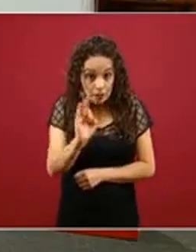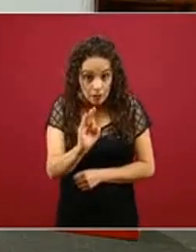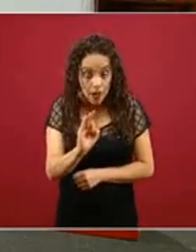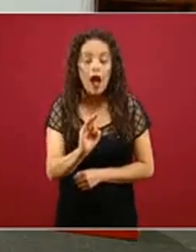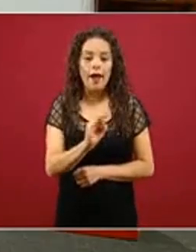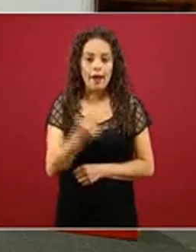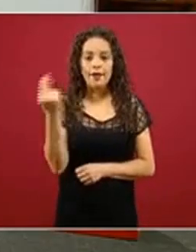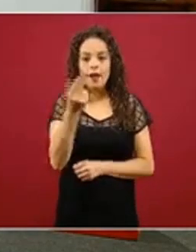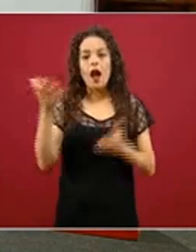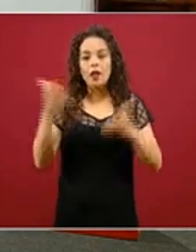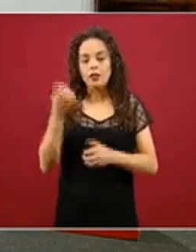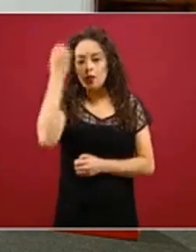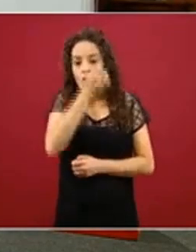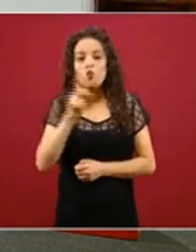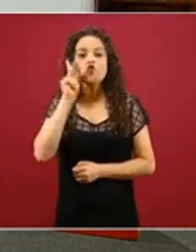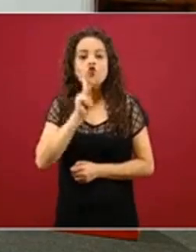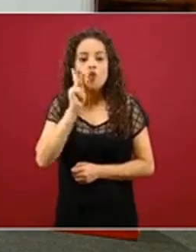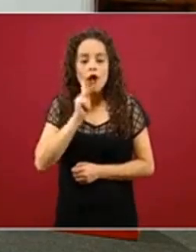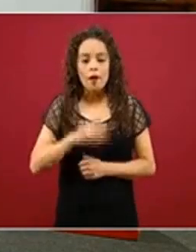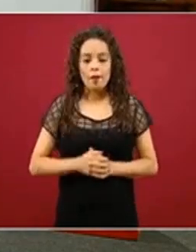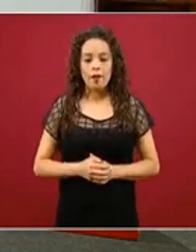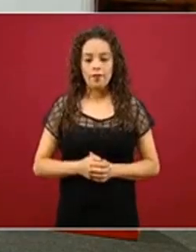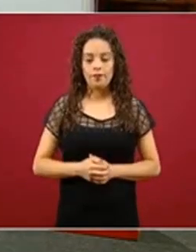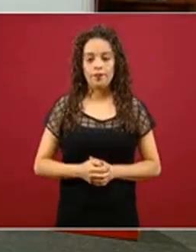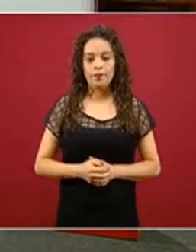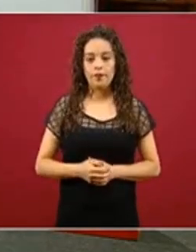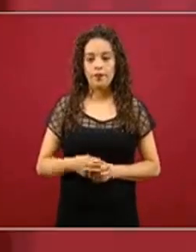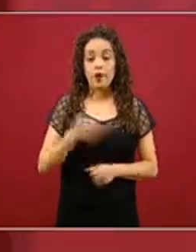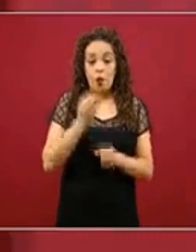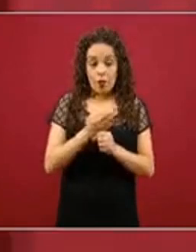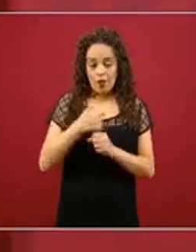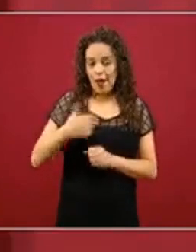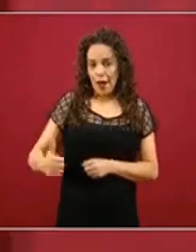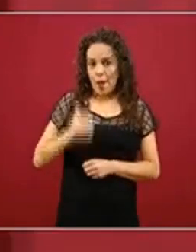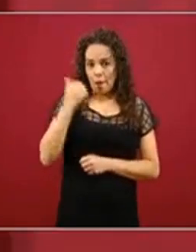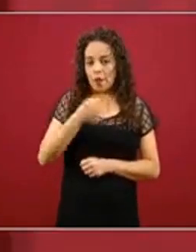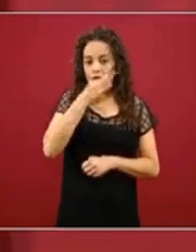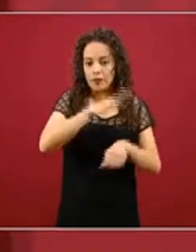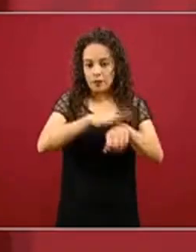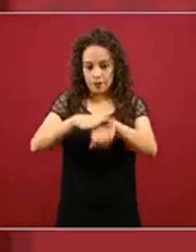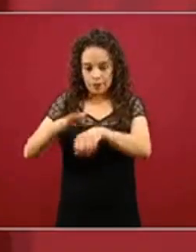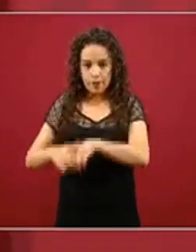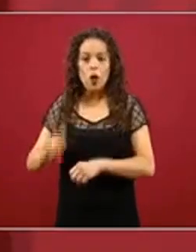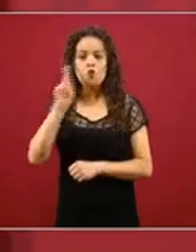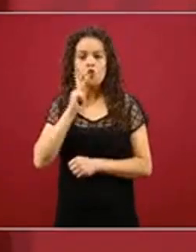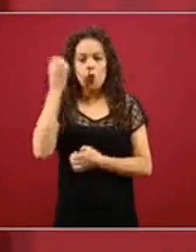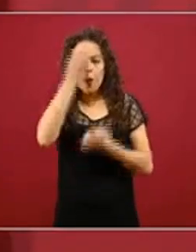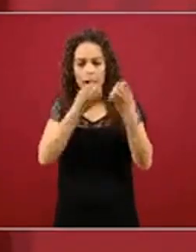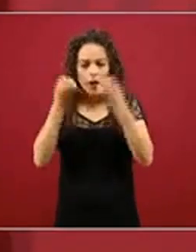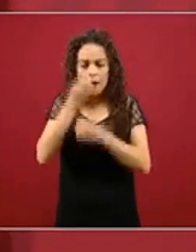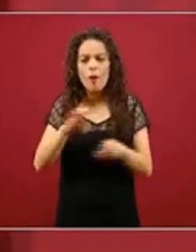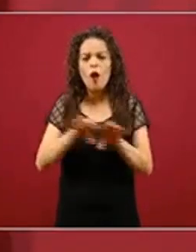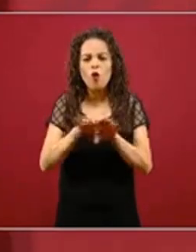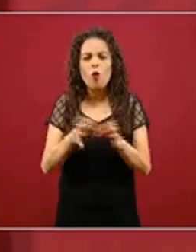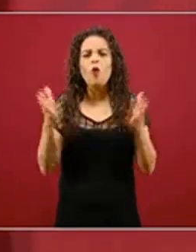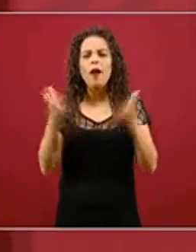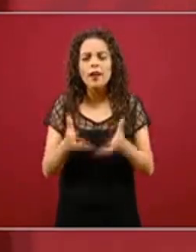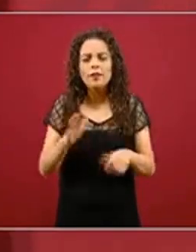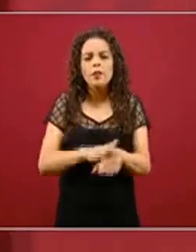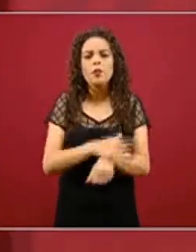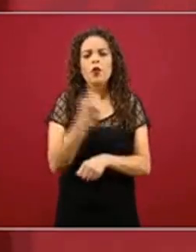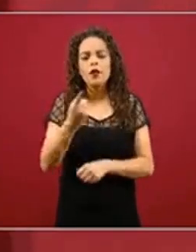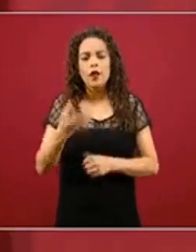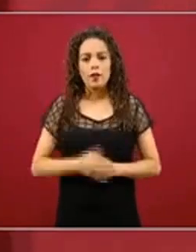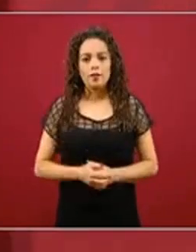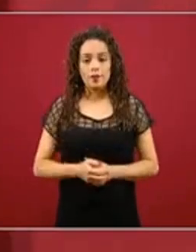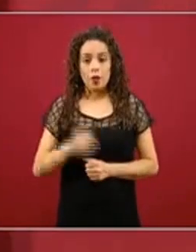no tienen síntomas, y esto aprovecho para un mensaje general, la prueba no se hace motivada por el momento